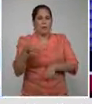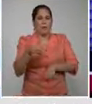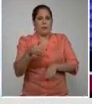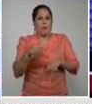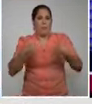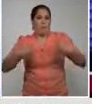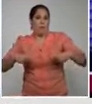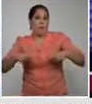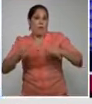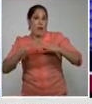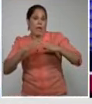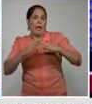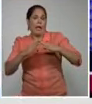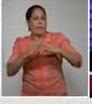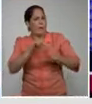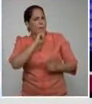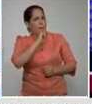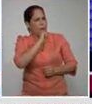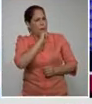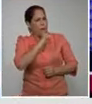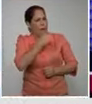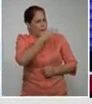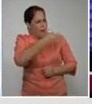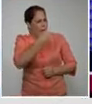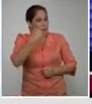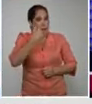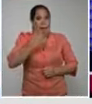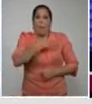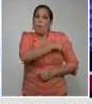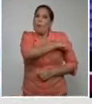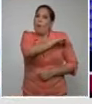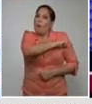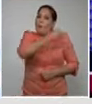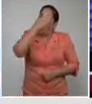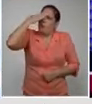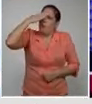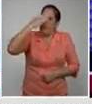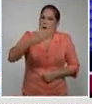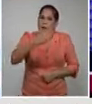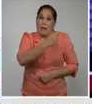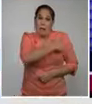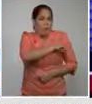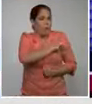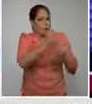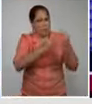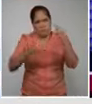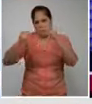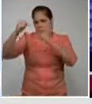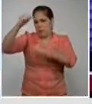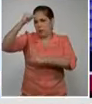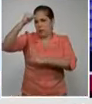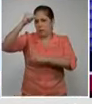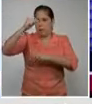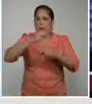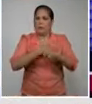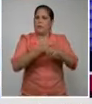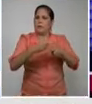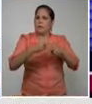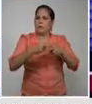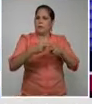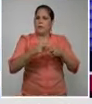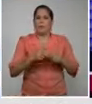favor, mamá, no dejes de agradecer a este pueblo que es muy grande, porque este pueblo ha sido el actor principal de este gran hito. Y este hito, bueno,